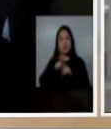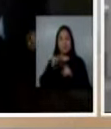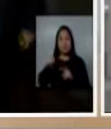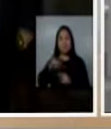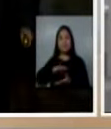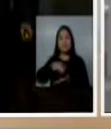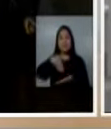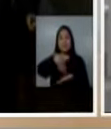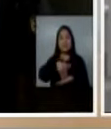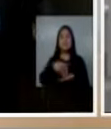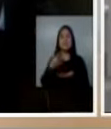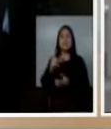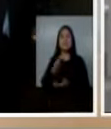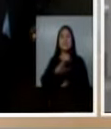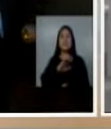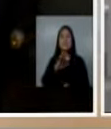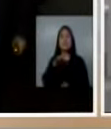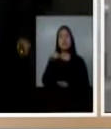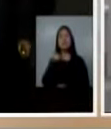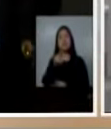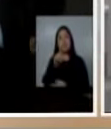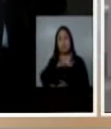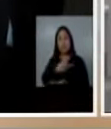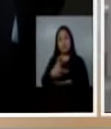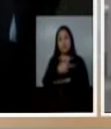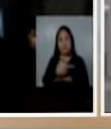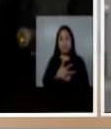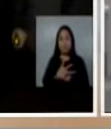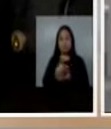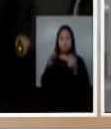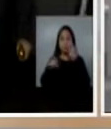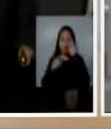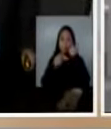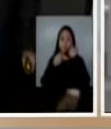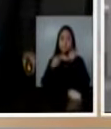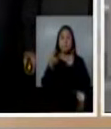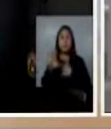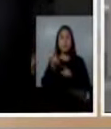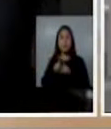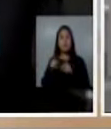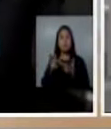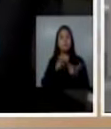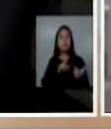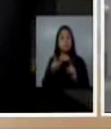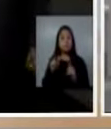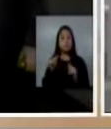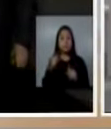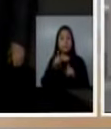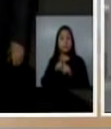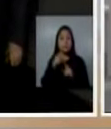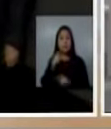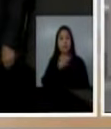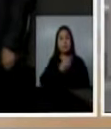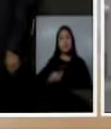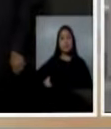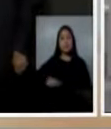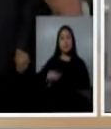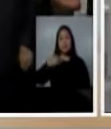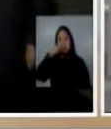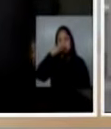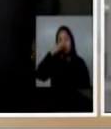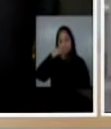pues primero habría una actividad de protocolo y recepción, y luego pues daría inicio esta actividad en la cual